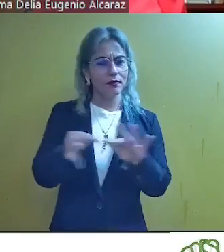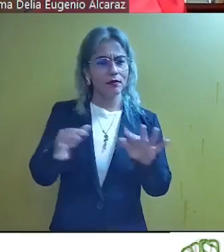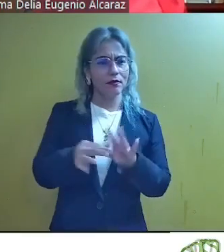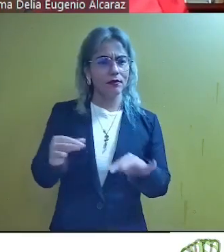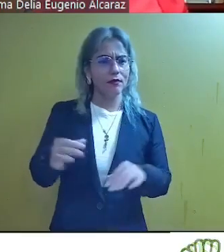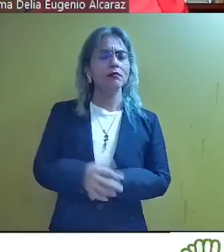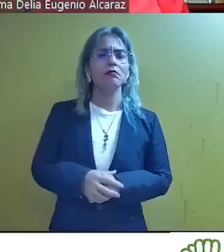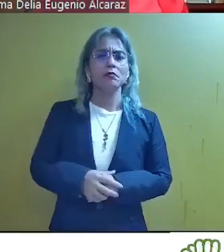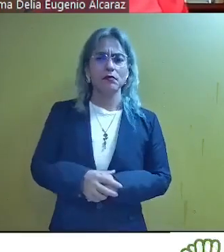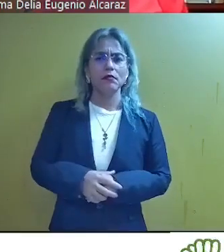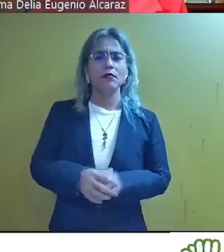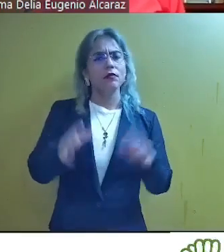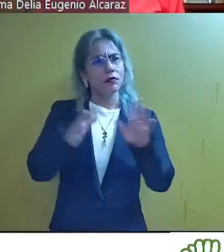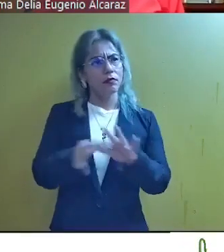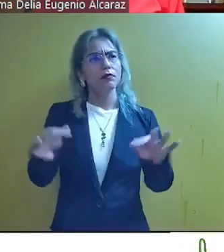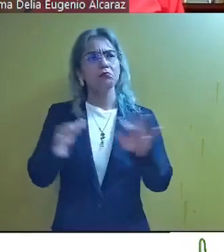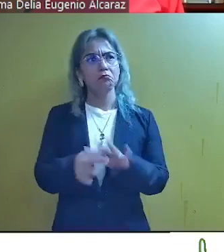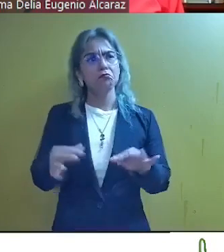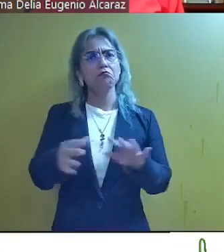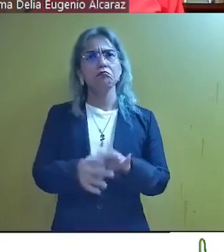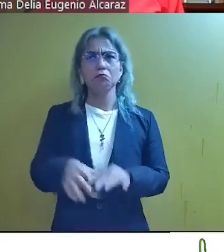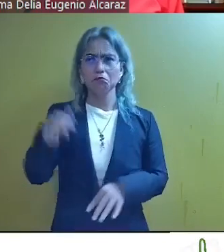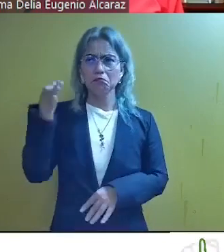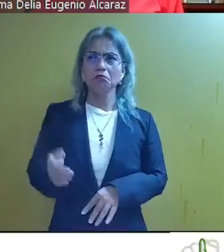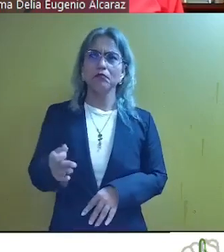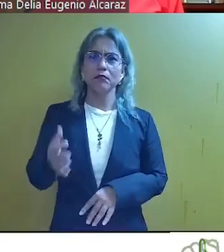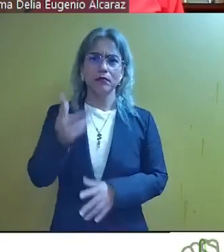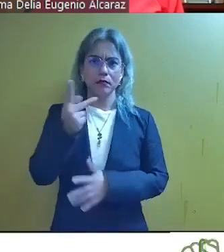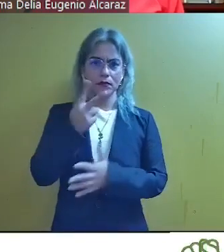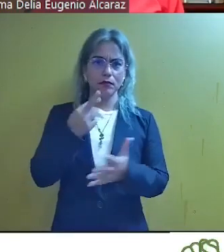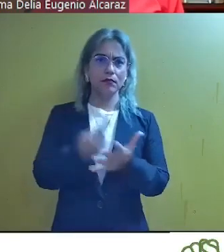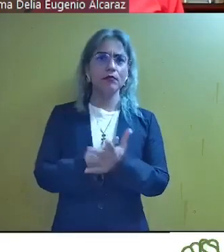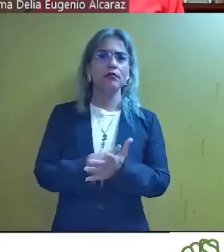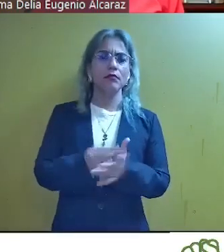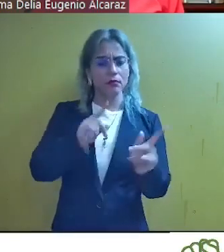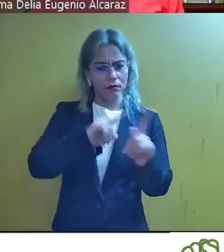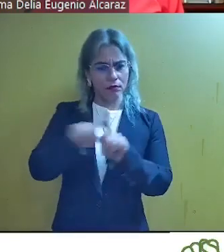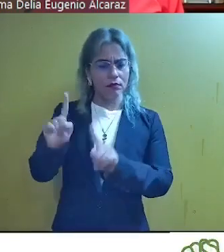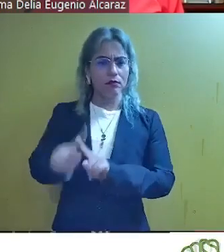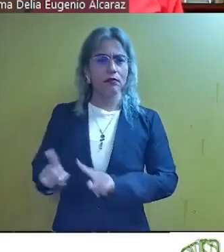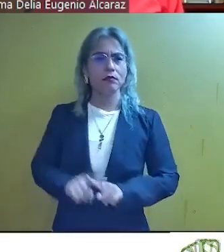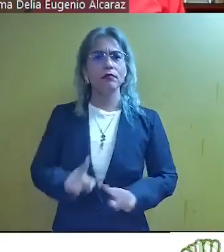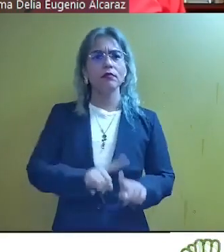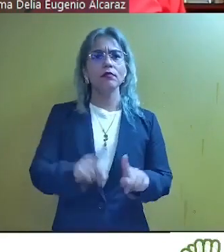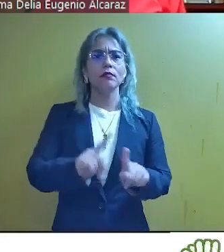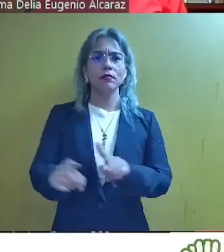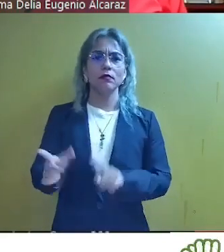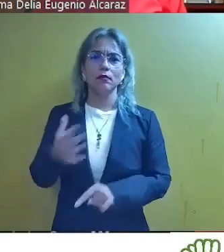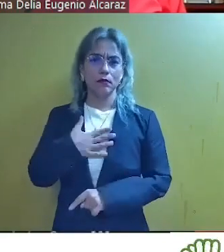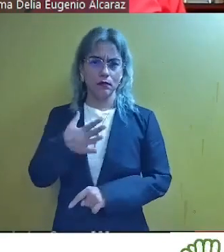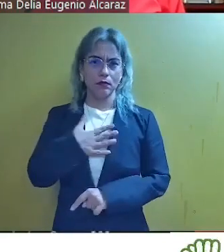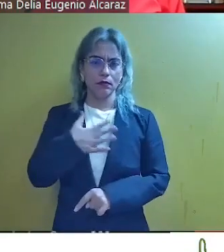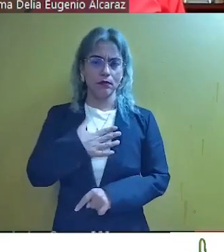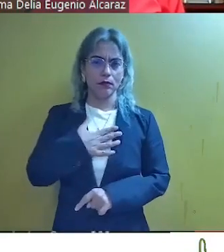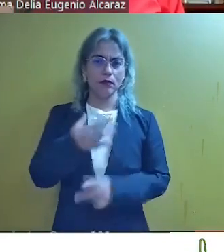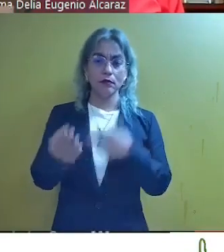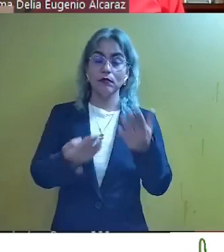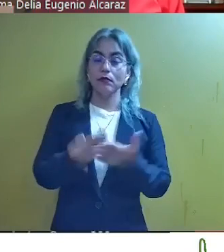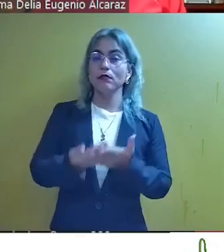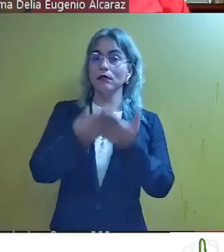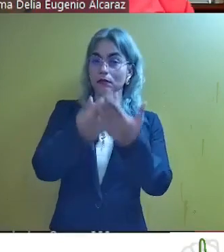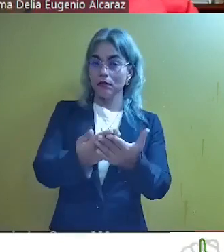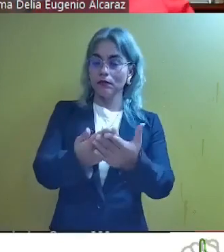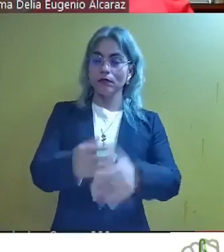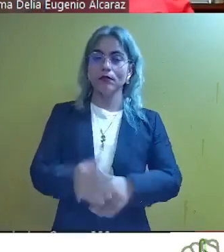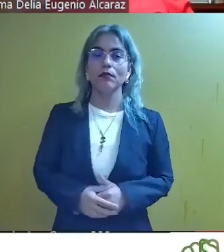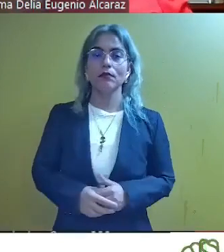fiel relatoría de mi proyecto, de los términos en que lo estoy proponiendo.